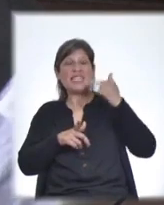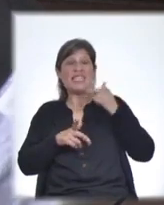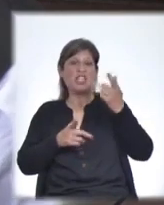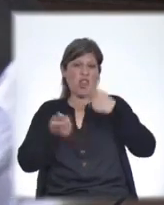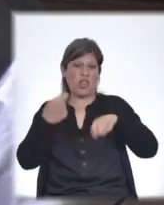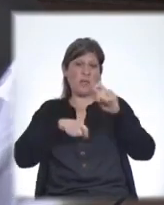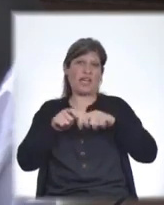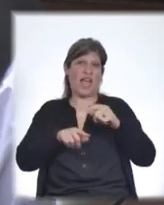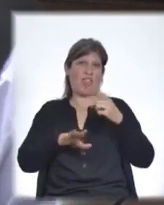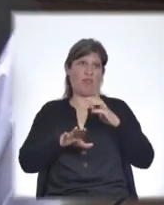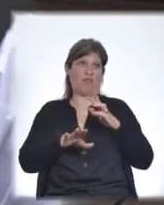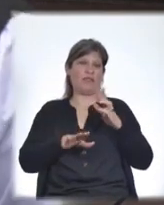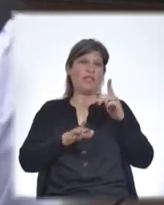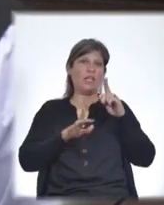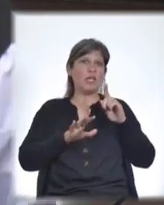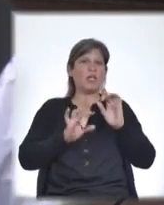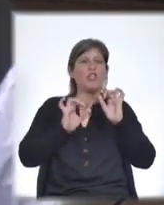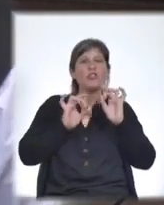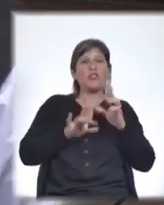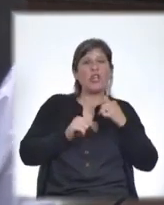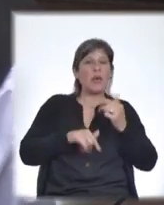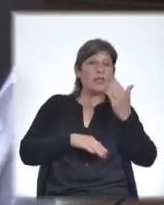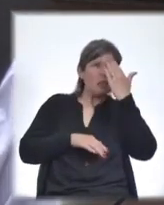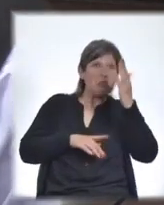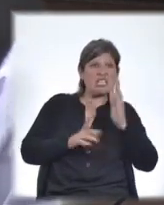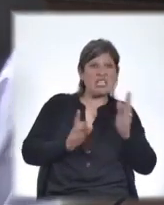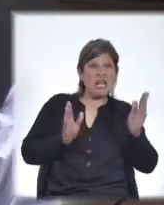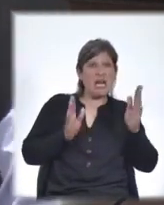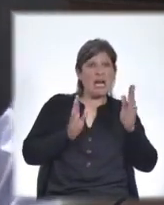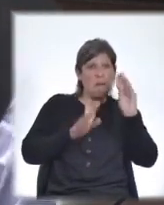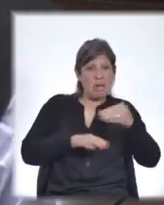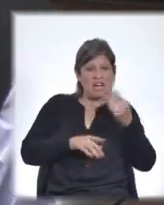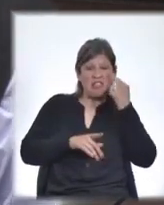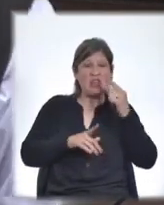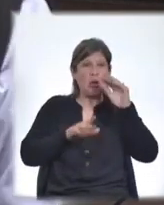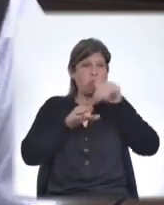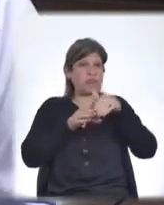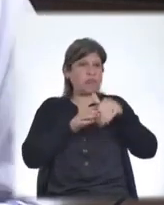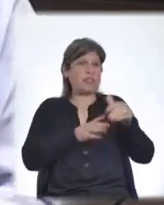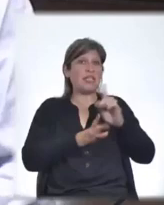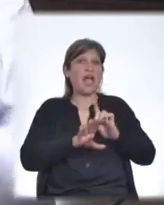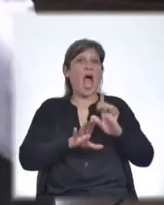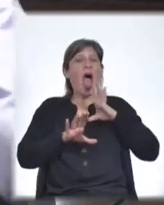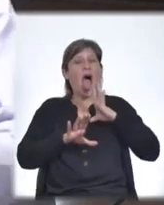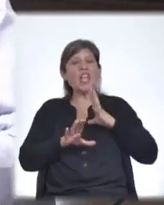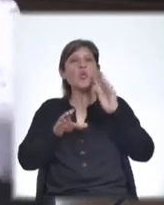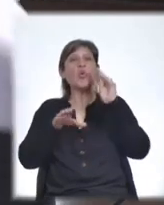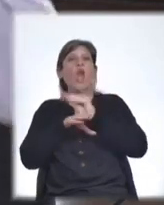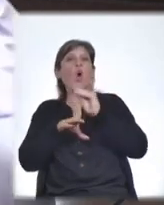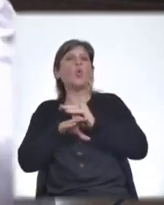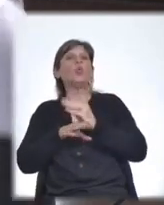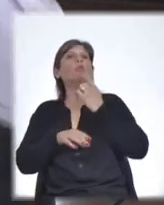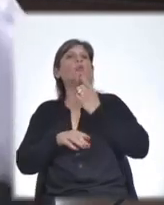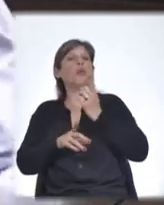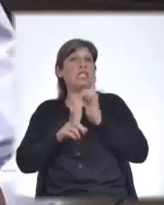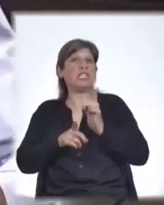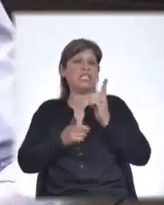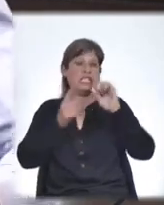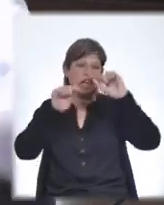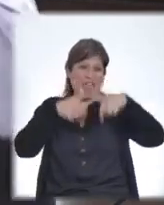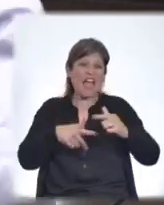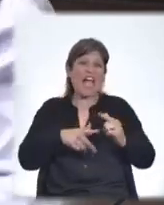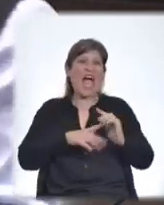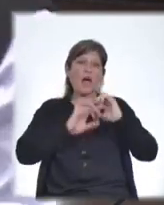que no solo el Frente perdió una campaña electoral, pareciera ser que hay una cultura política y hay una idea política arraigada en este